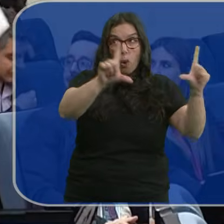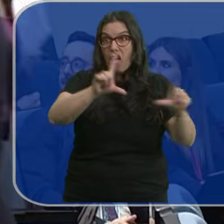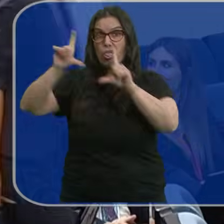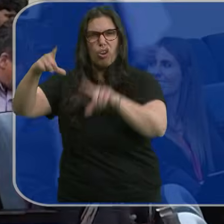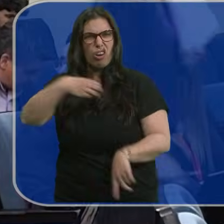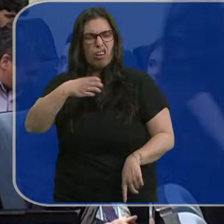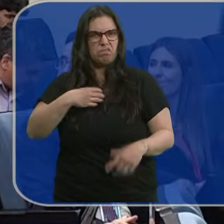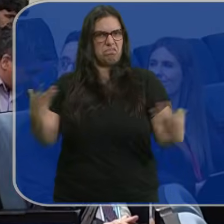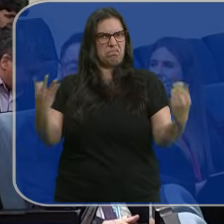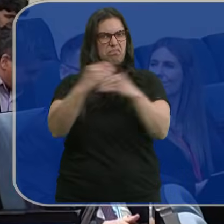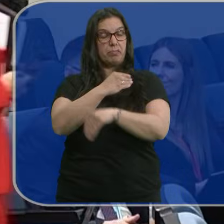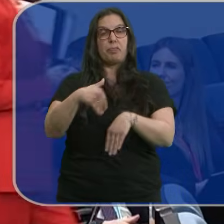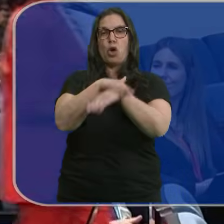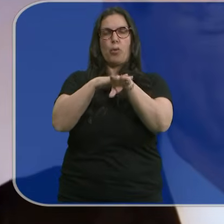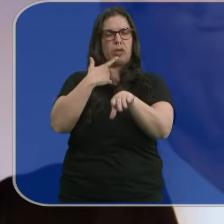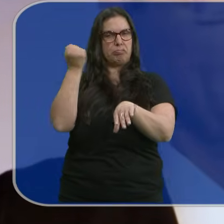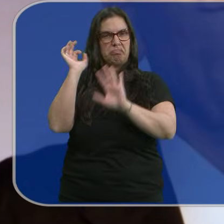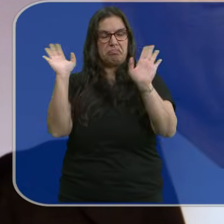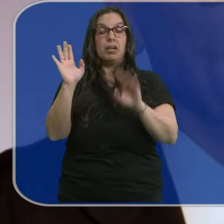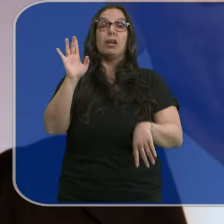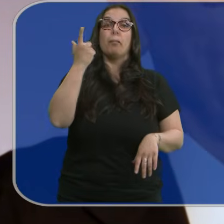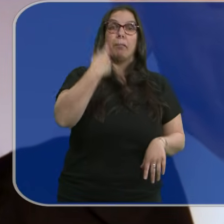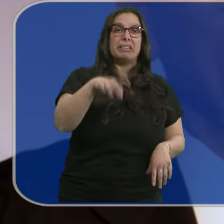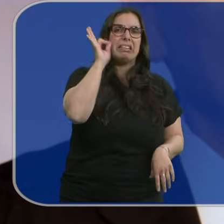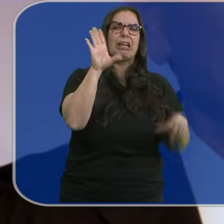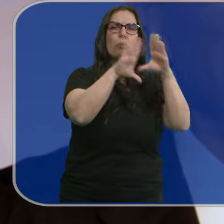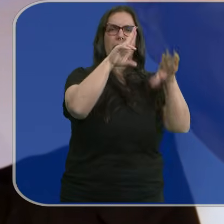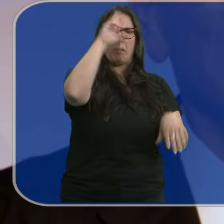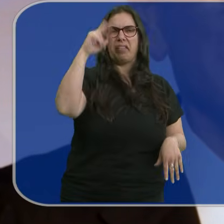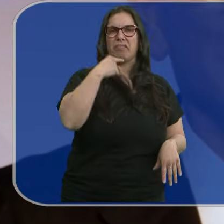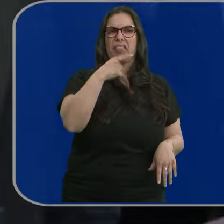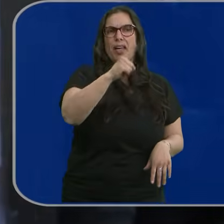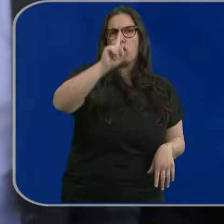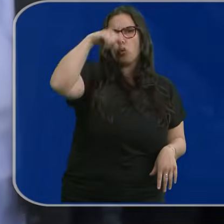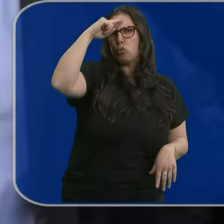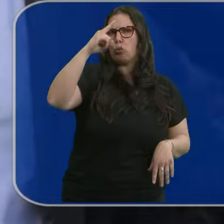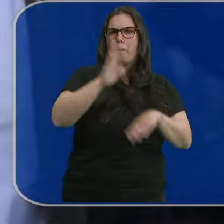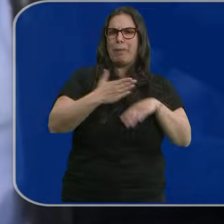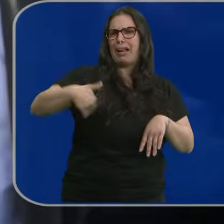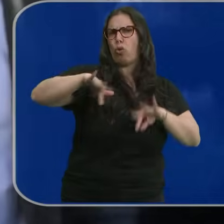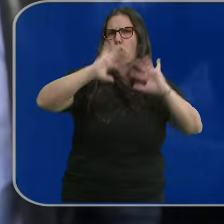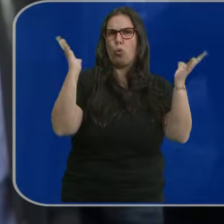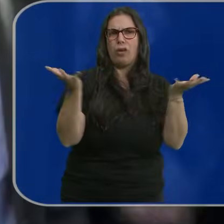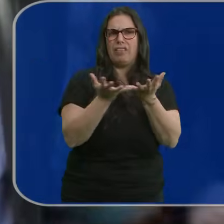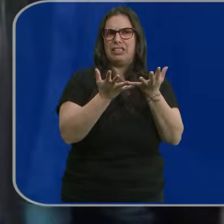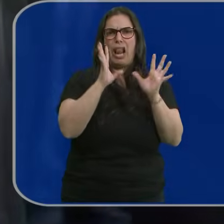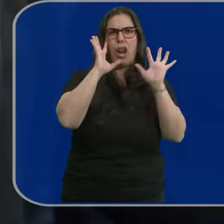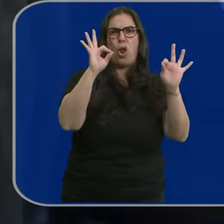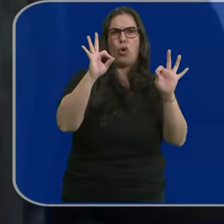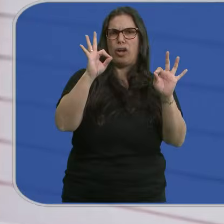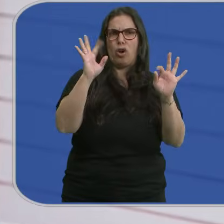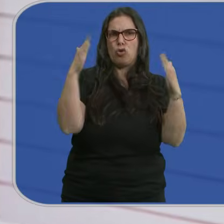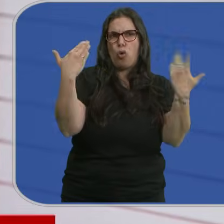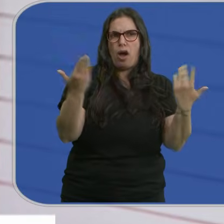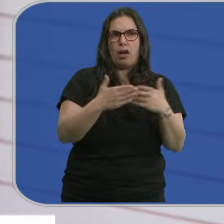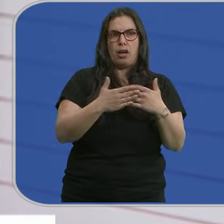Cuando el gobierno aún no se había pronunciado, la presidenta de la Comunidad de Madrid defiende que la cultura es universal y que no tiene sentido acudir al origen.